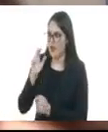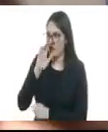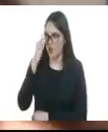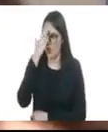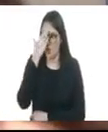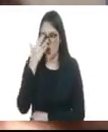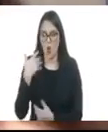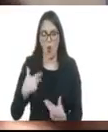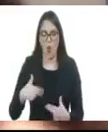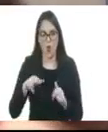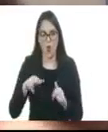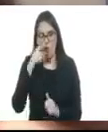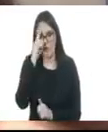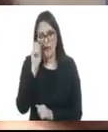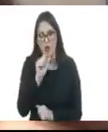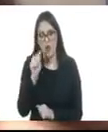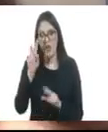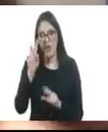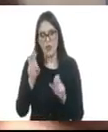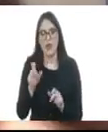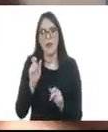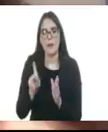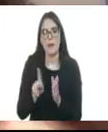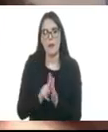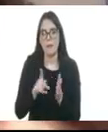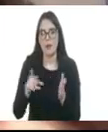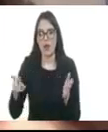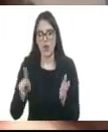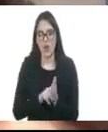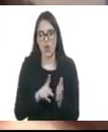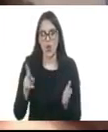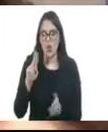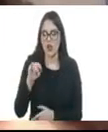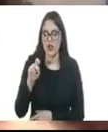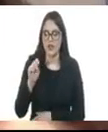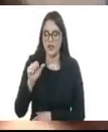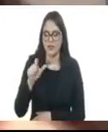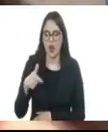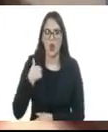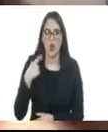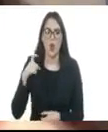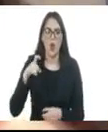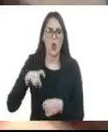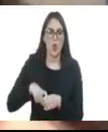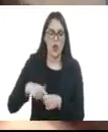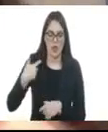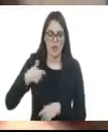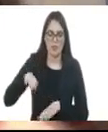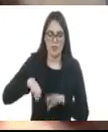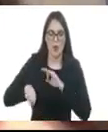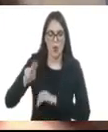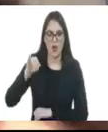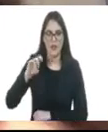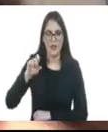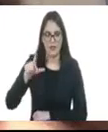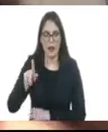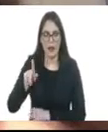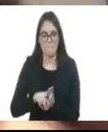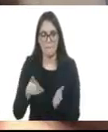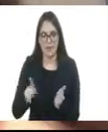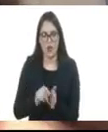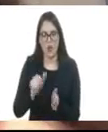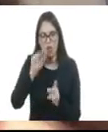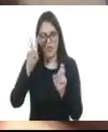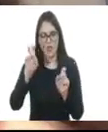publiqué en El Universal, que es el periódico donde trabajo. Yo pertenezco a la unidad de investigación Y el tema central es la falta de